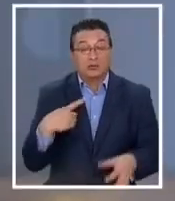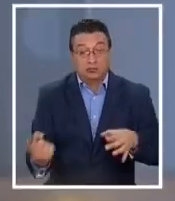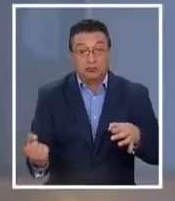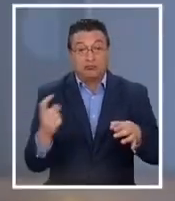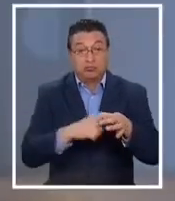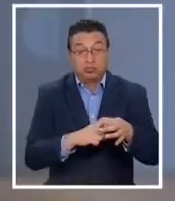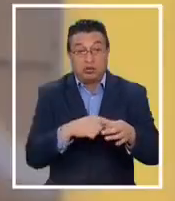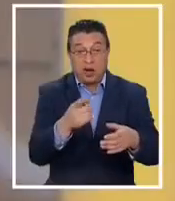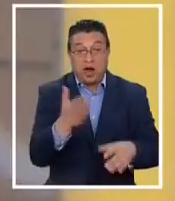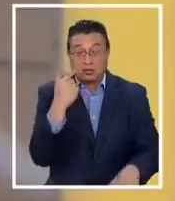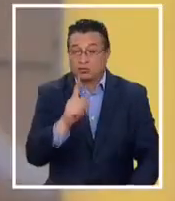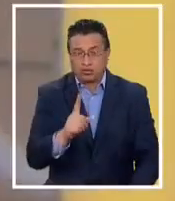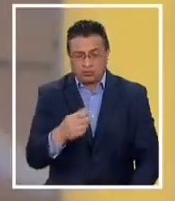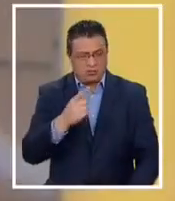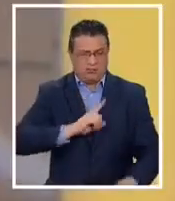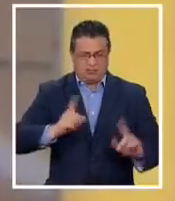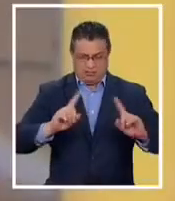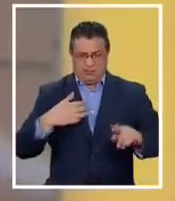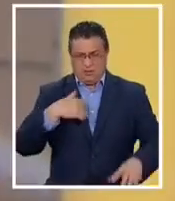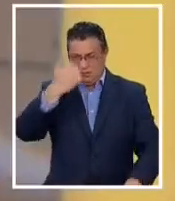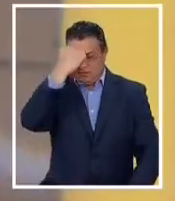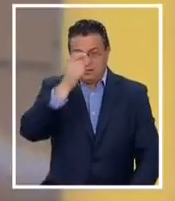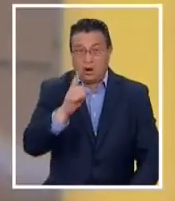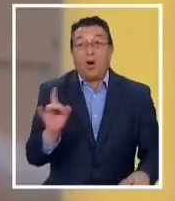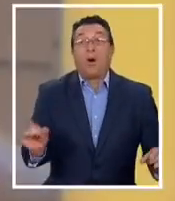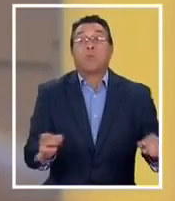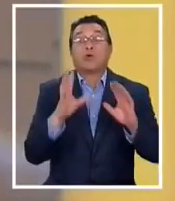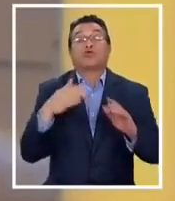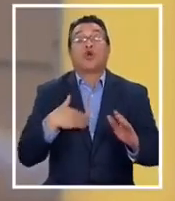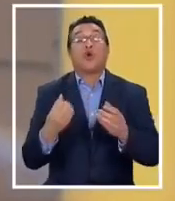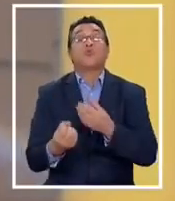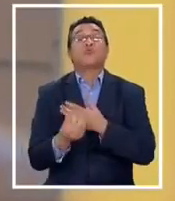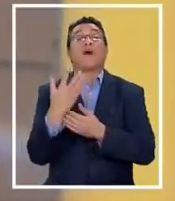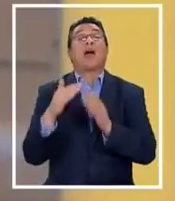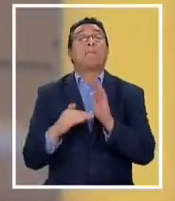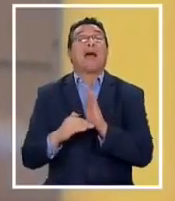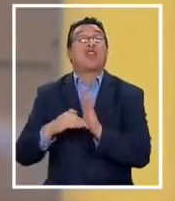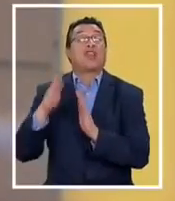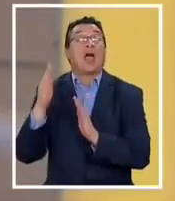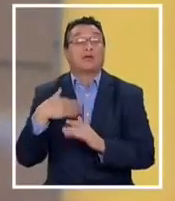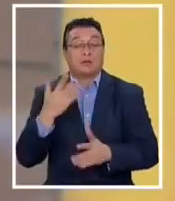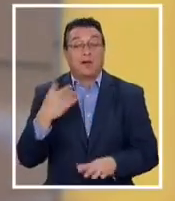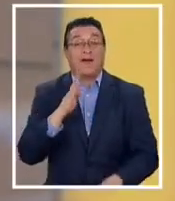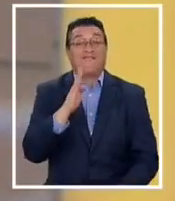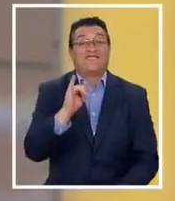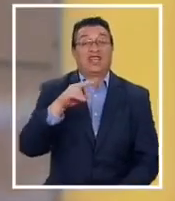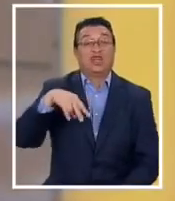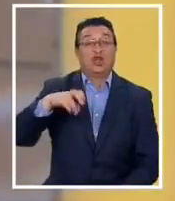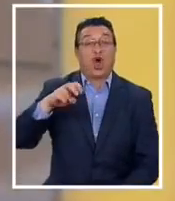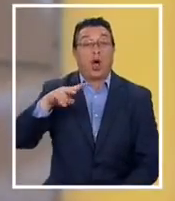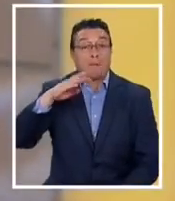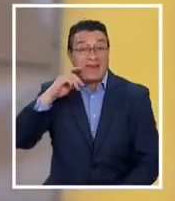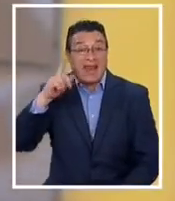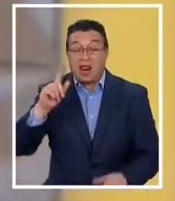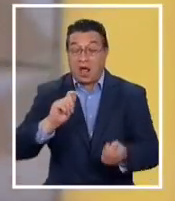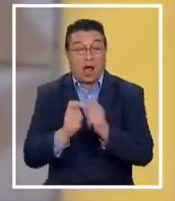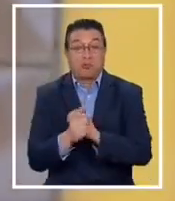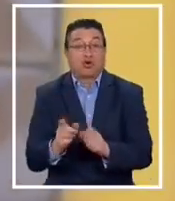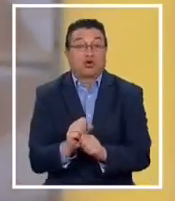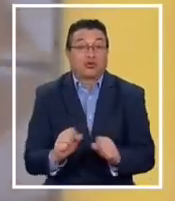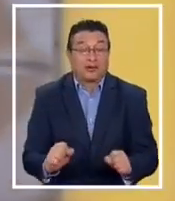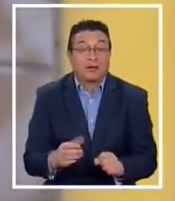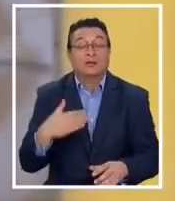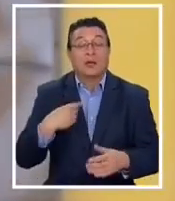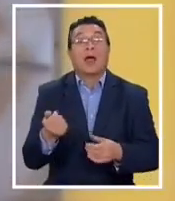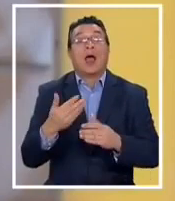para nada para nada imagínense si hubieran estado en la mayoría no habíamos cambiar el binominal no habríamos iniciado la